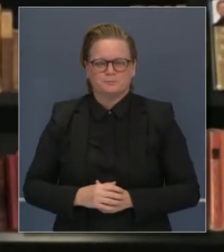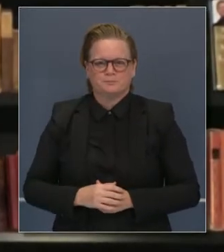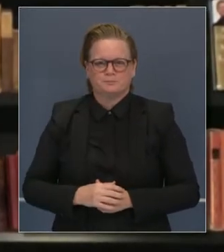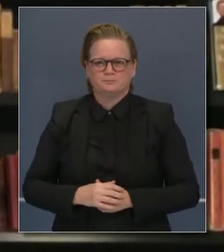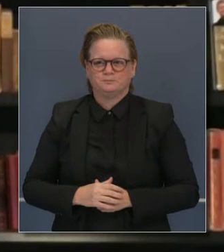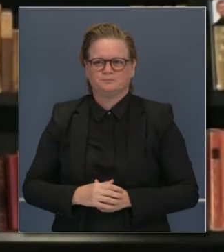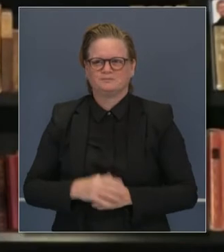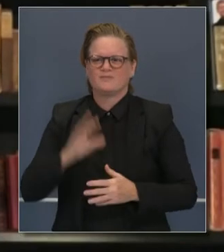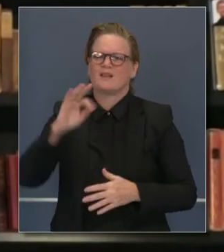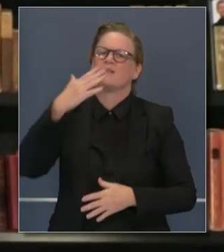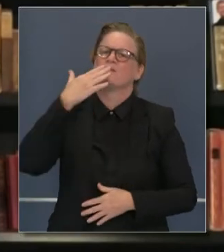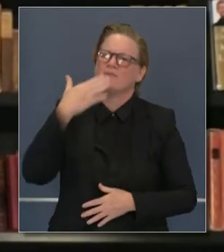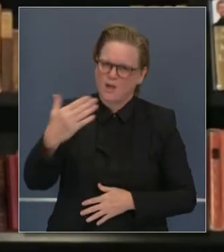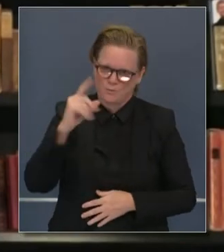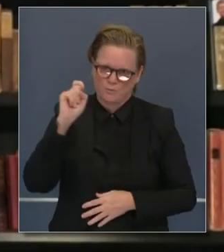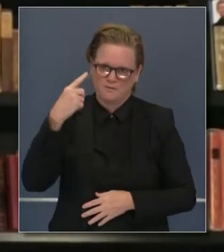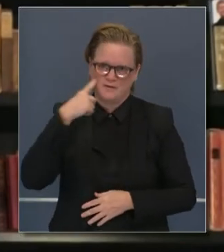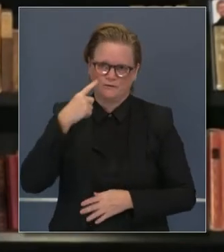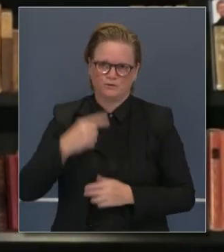Gracias.